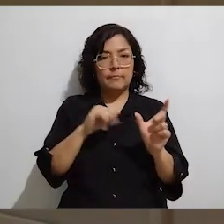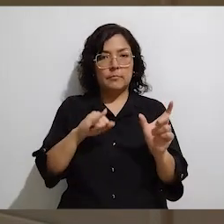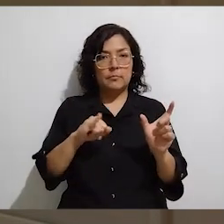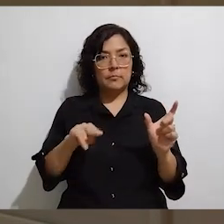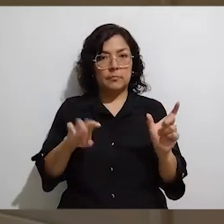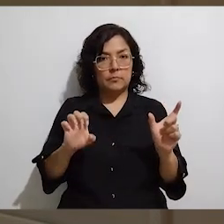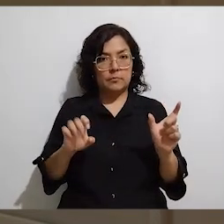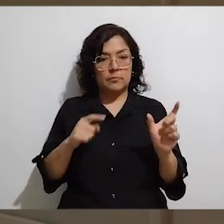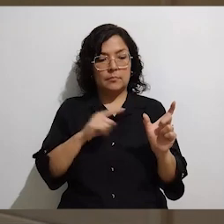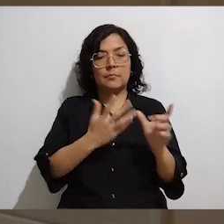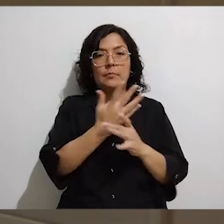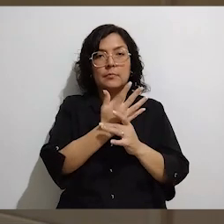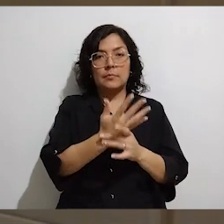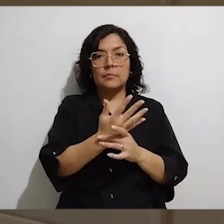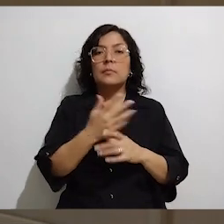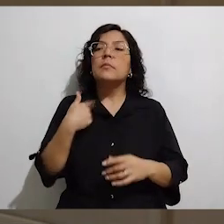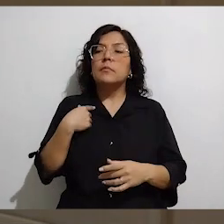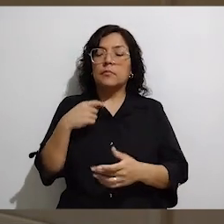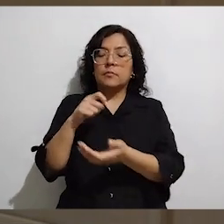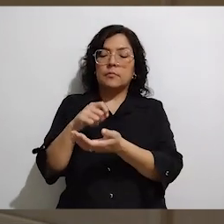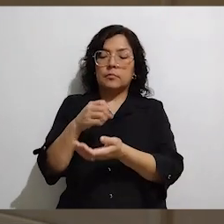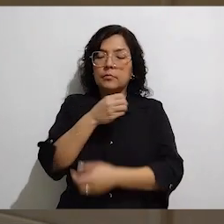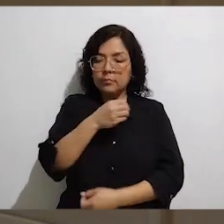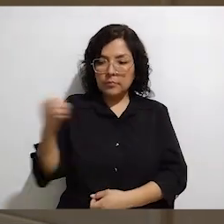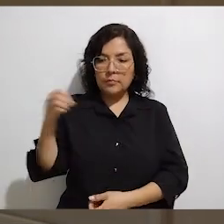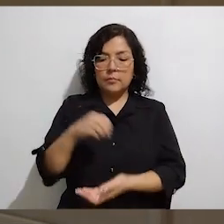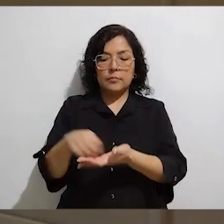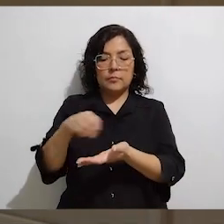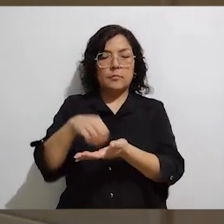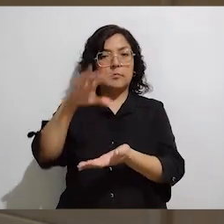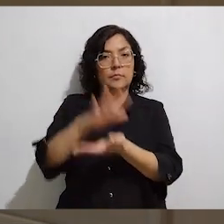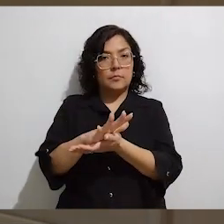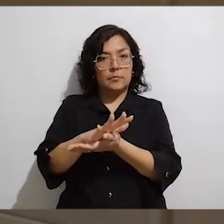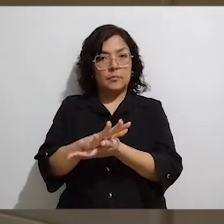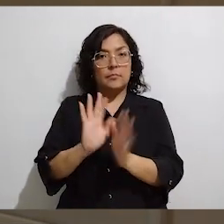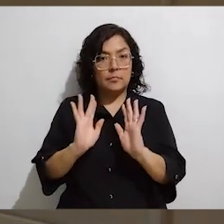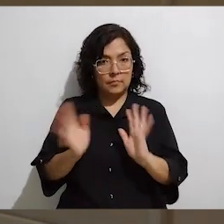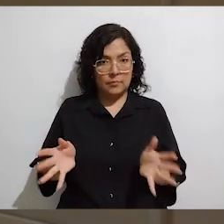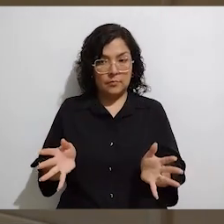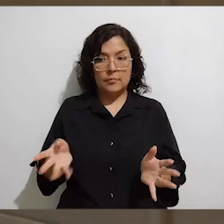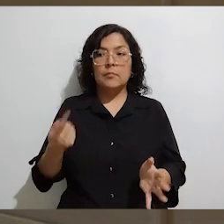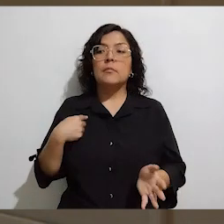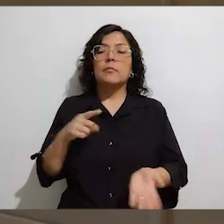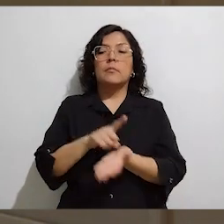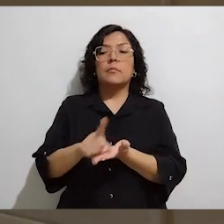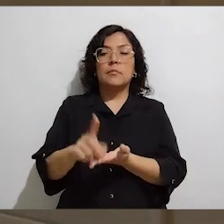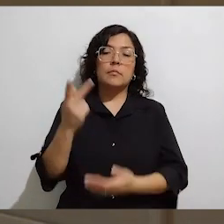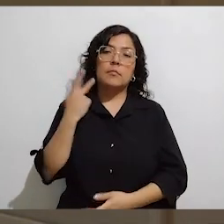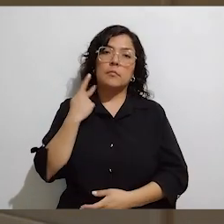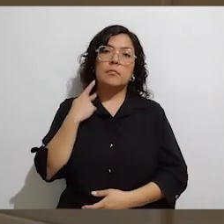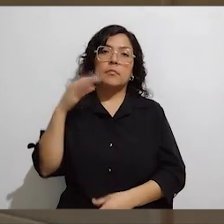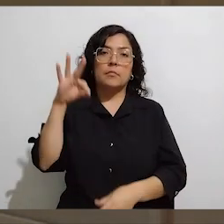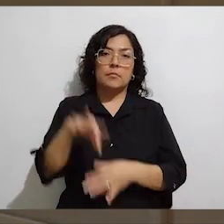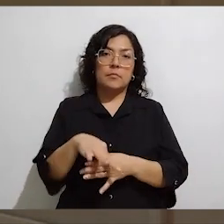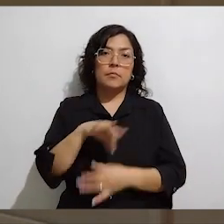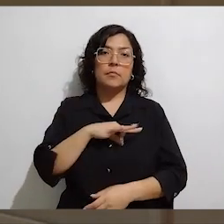al corriente de estar inscrito en su padrón, para de esta manera poder ejercer todos sus derechos político-electorales, que